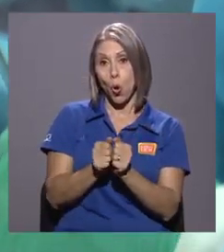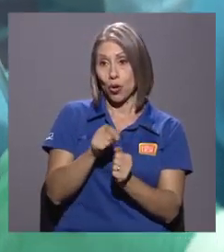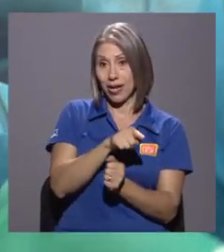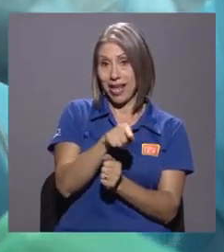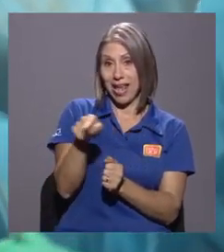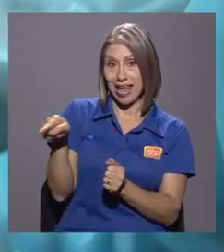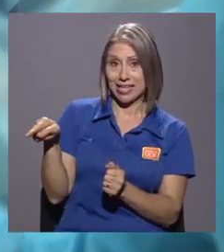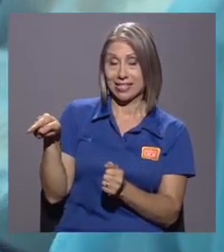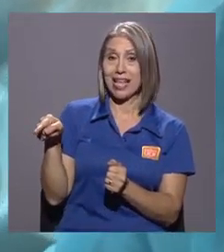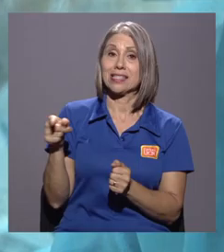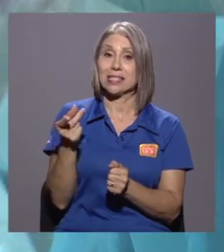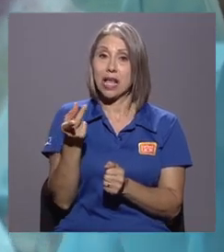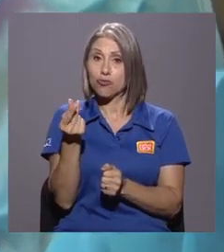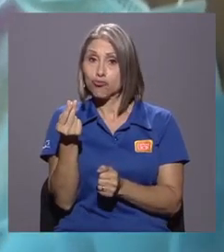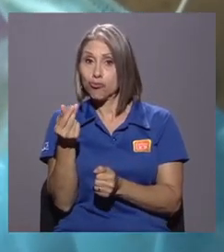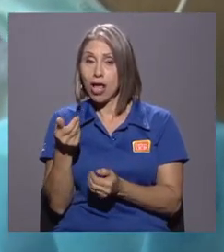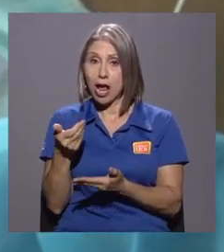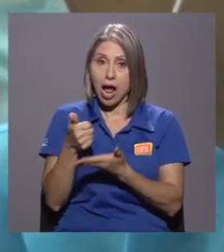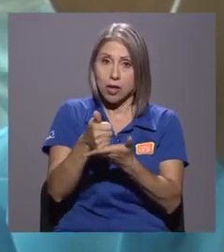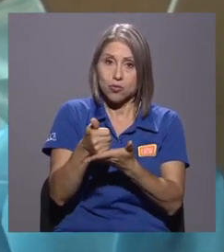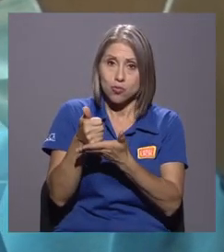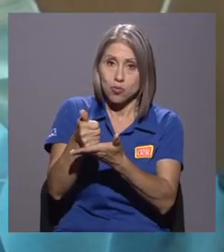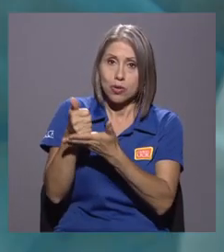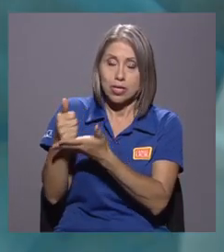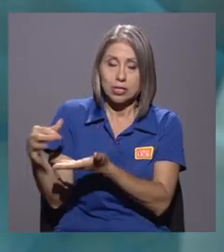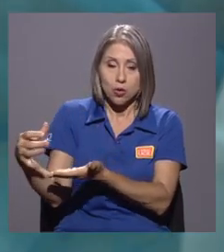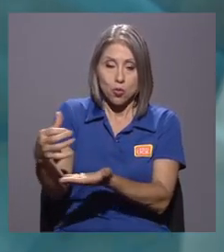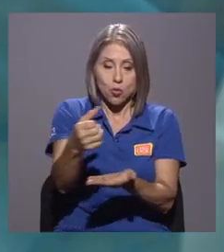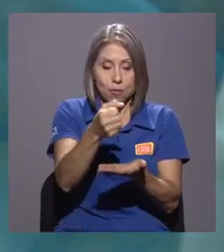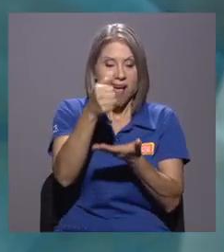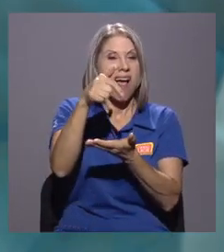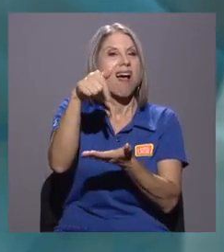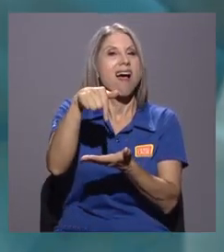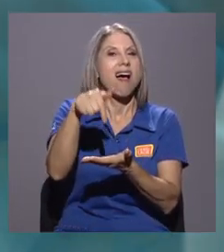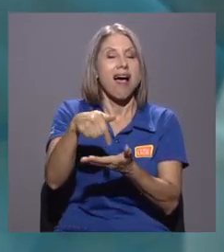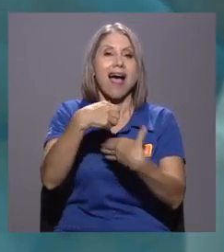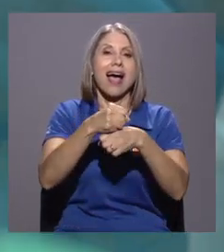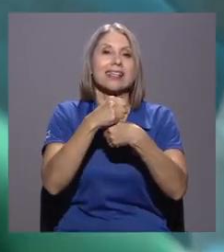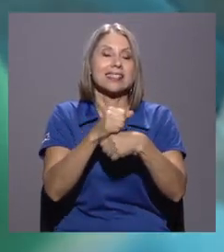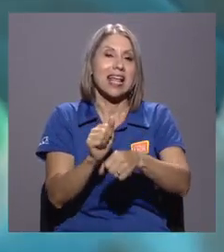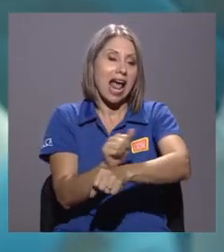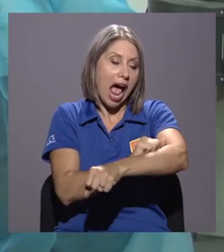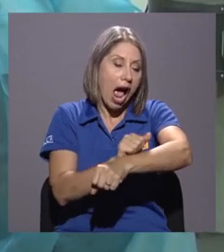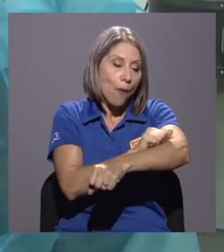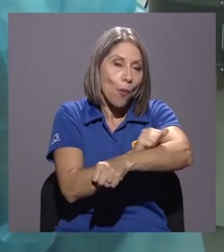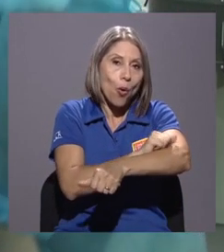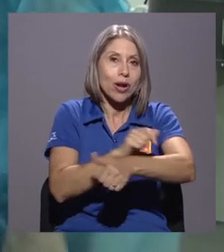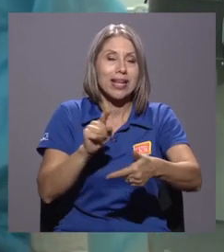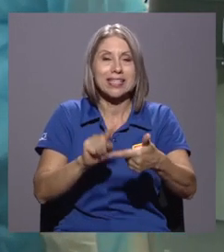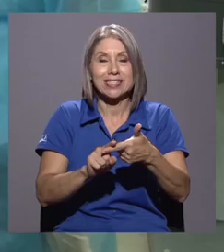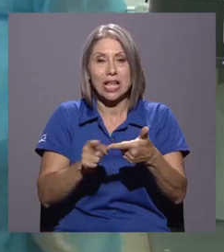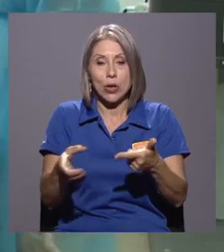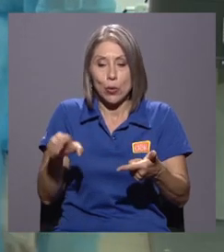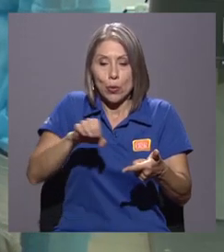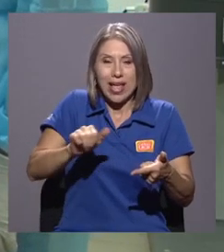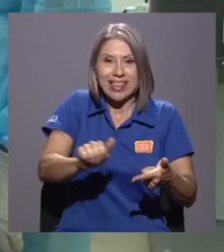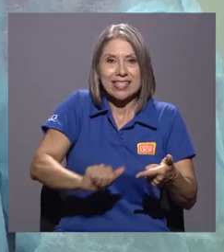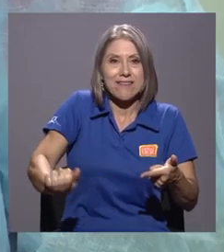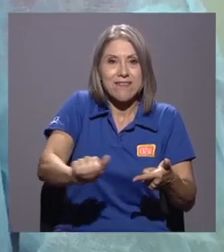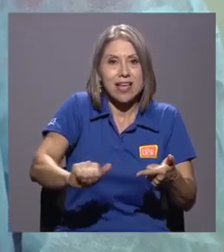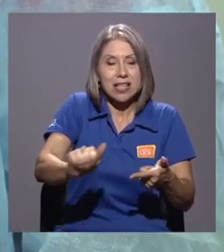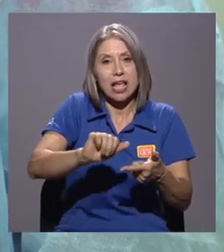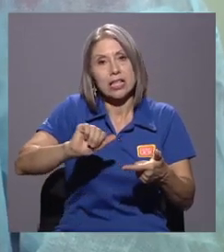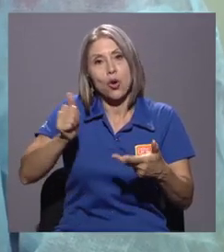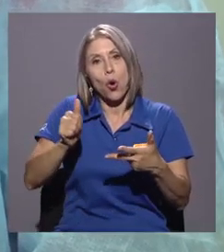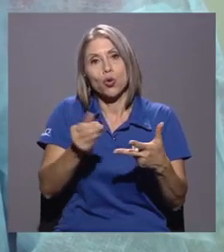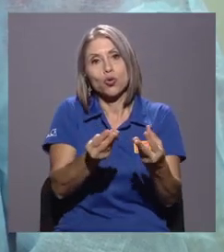estos jóvenes reciban con su producto, tienen pensado elaborar jabones, desinfectantes y otros productos que ayudarán